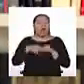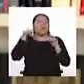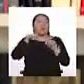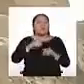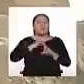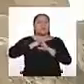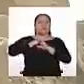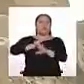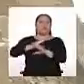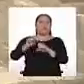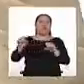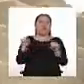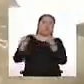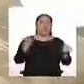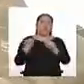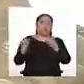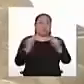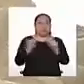funcionó.